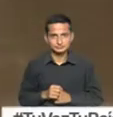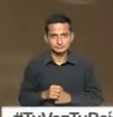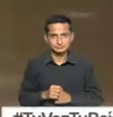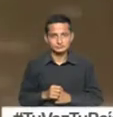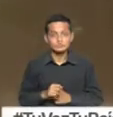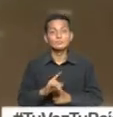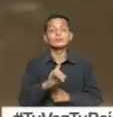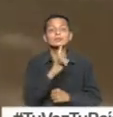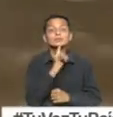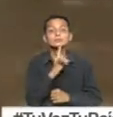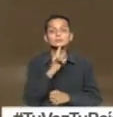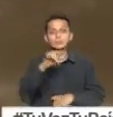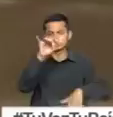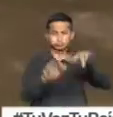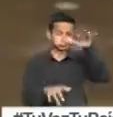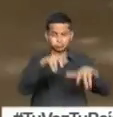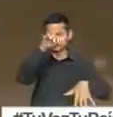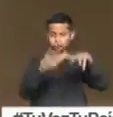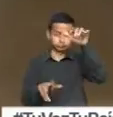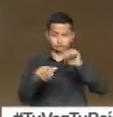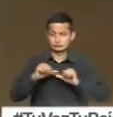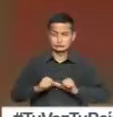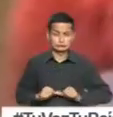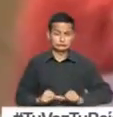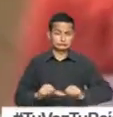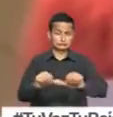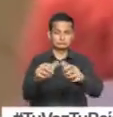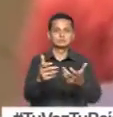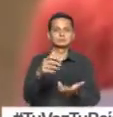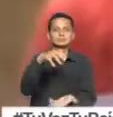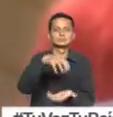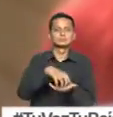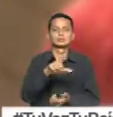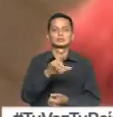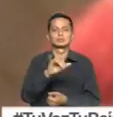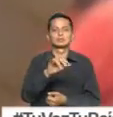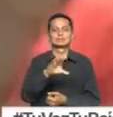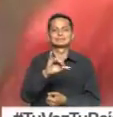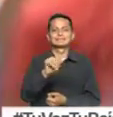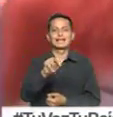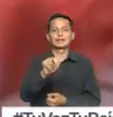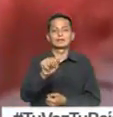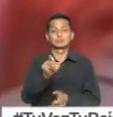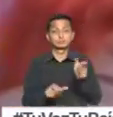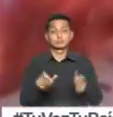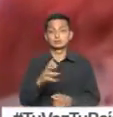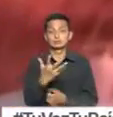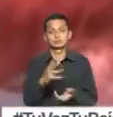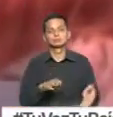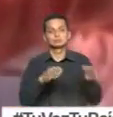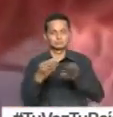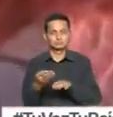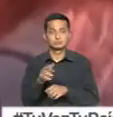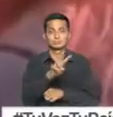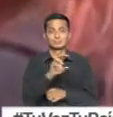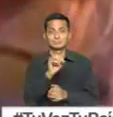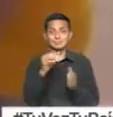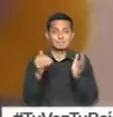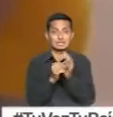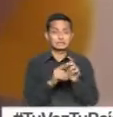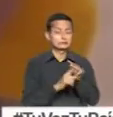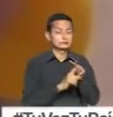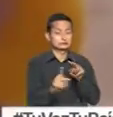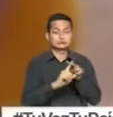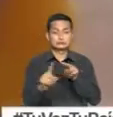En Estados Unidos, las lluvias torrenciales azotan al estado de Luisiana, donde al menos 5 personas han muerto y más de 20.000 han sido